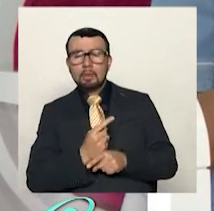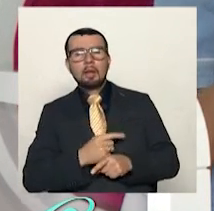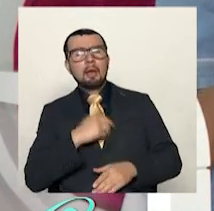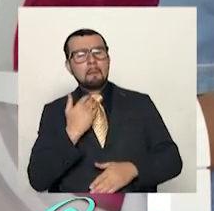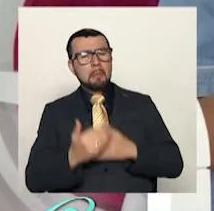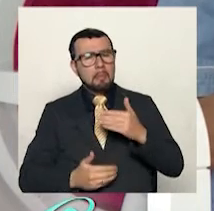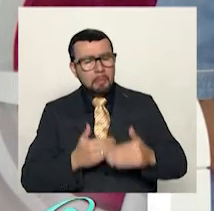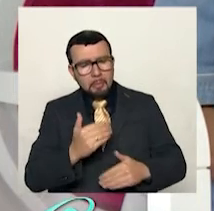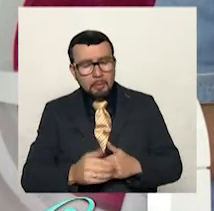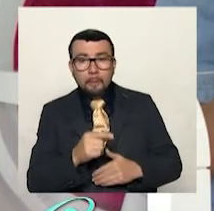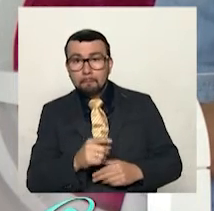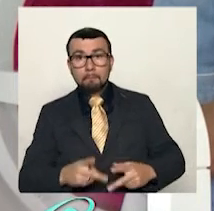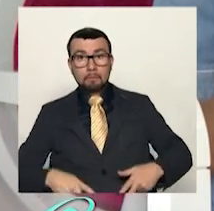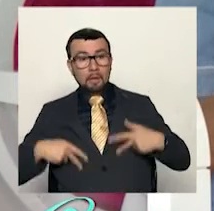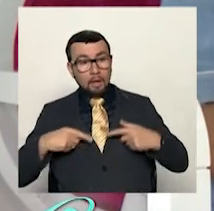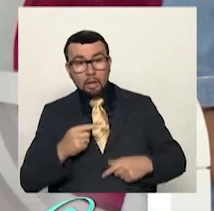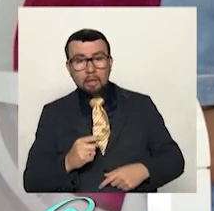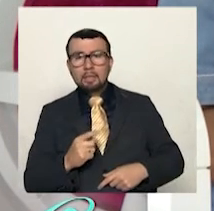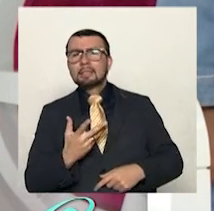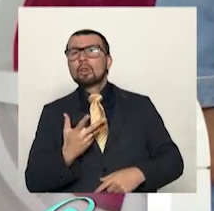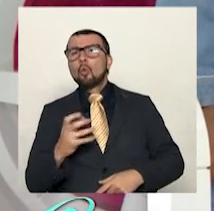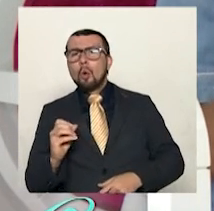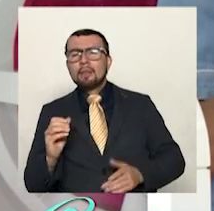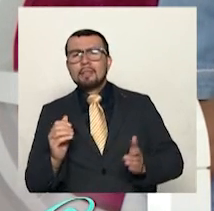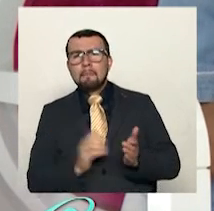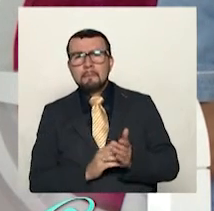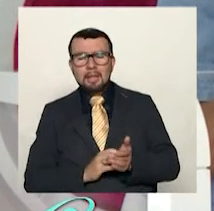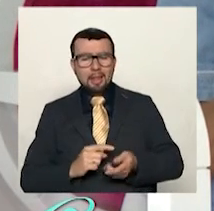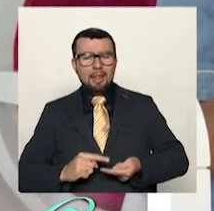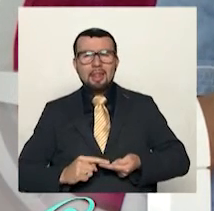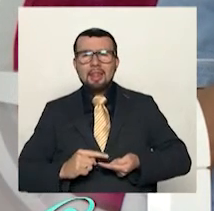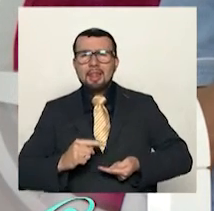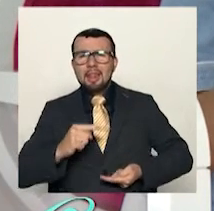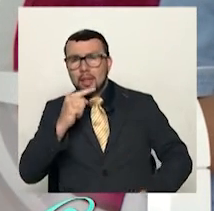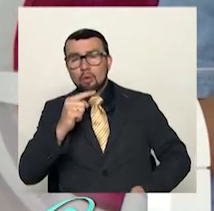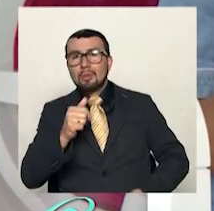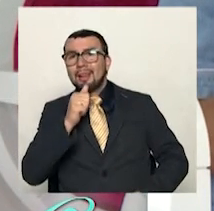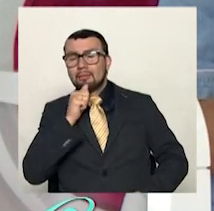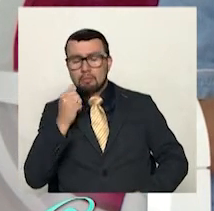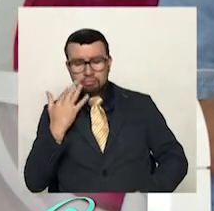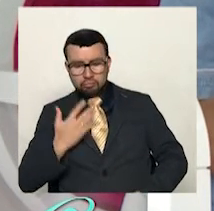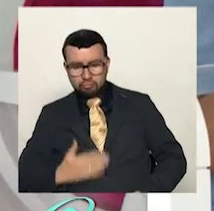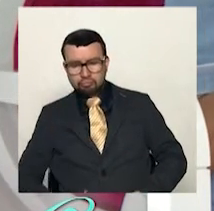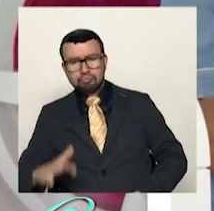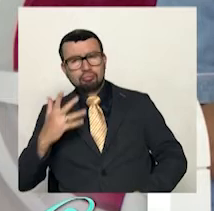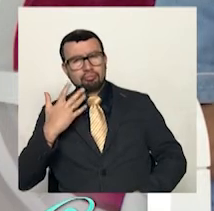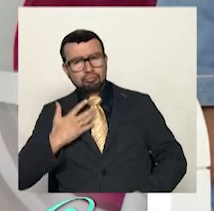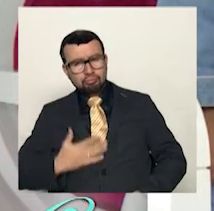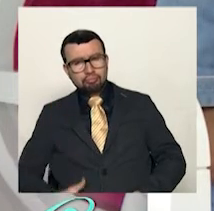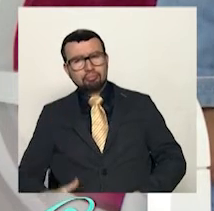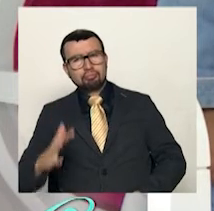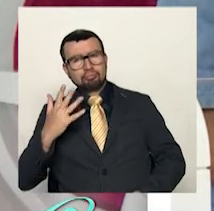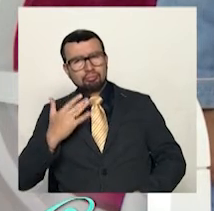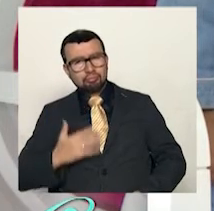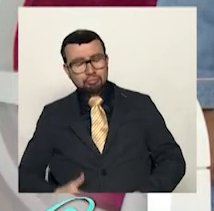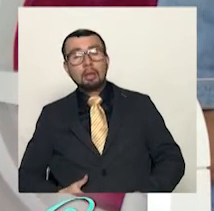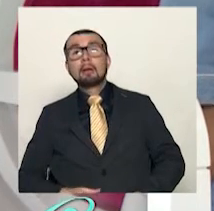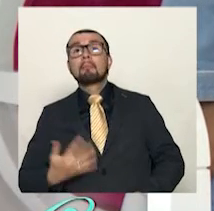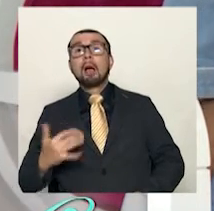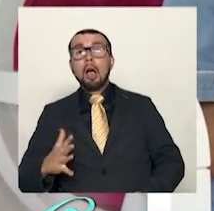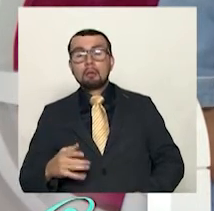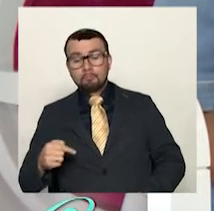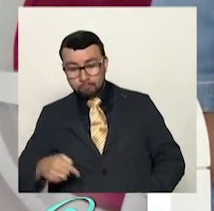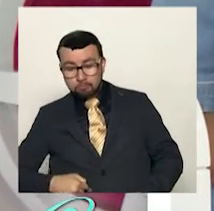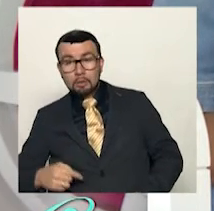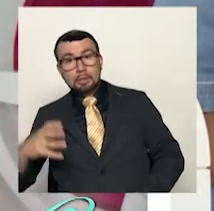de vida 50.000 litros de líquido. Eso es lo que más o menos elabora y lo que más o menos procesa ese cerebro